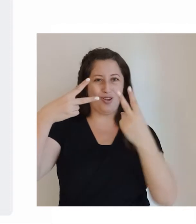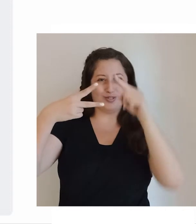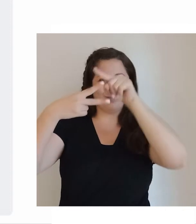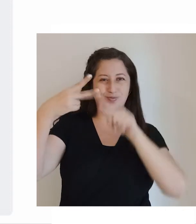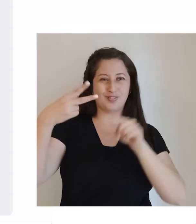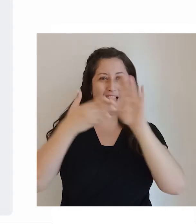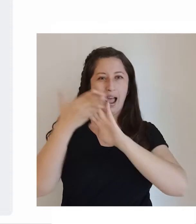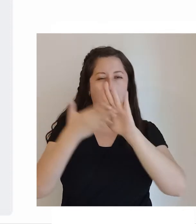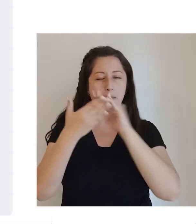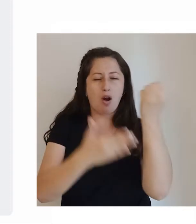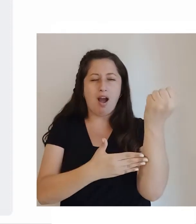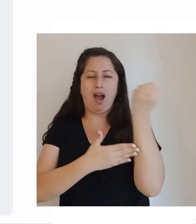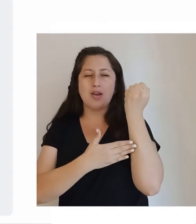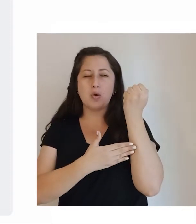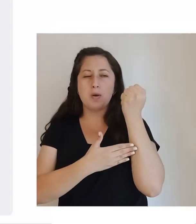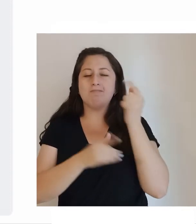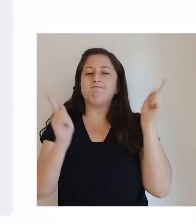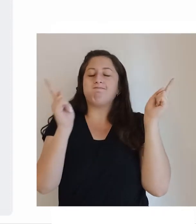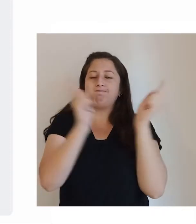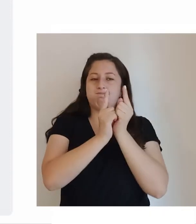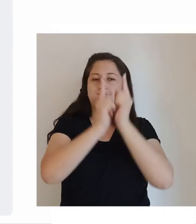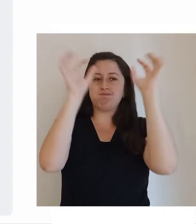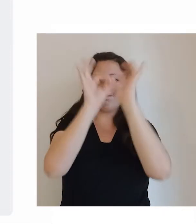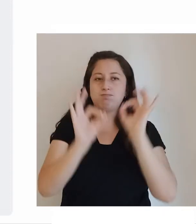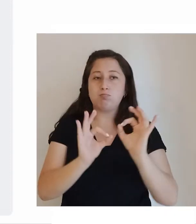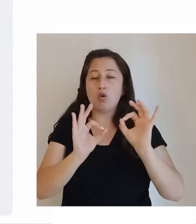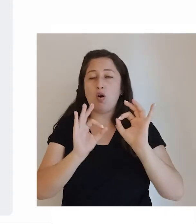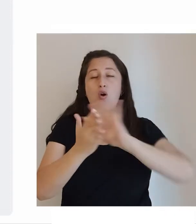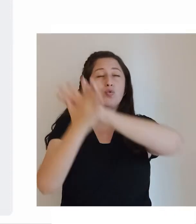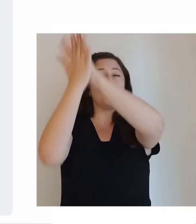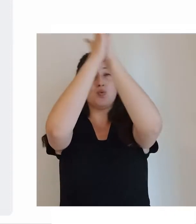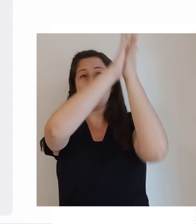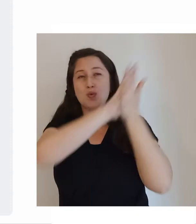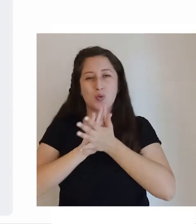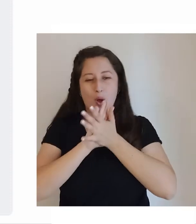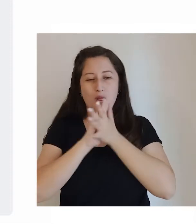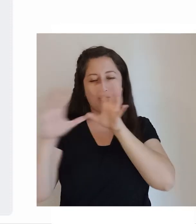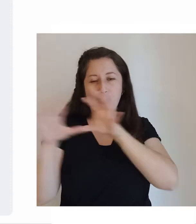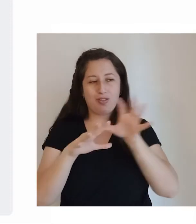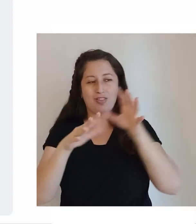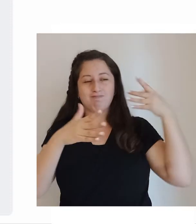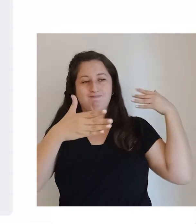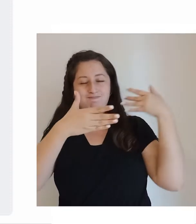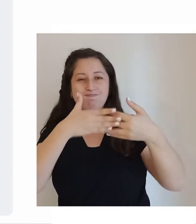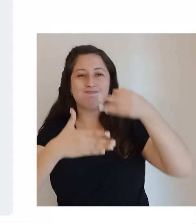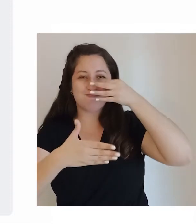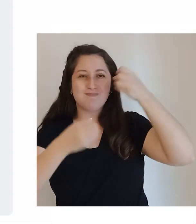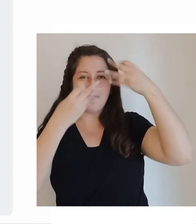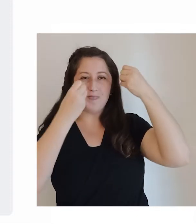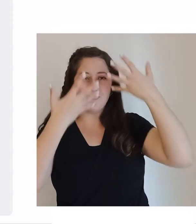molecular. Estas nos permitirán resumir todos los elementos que hemos revisado hasta